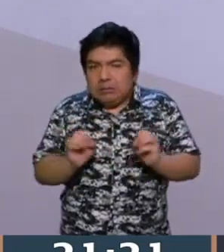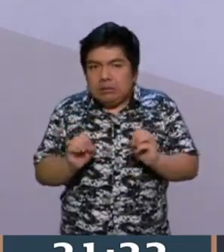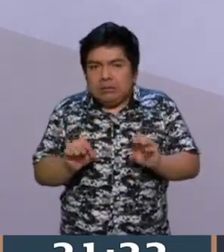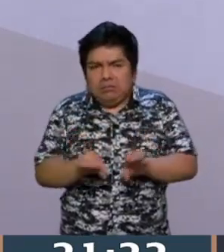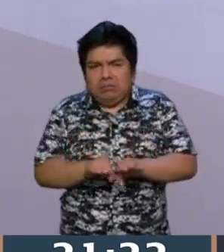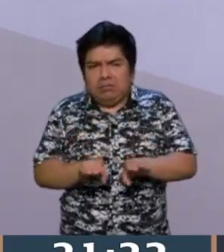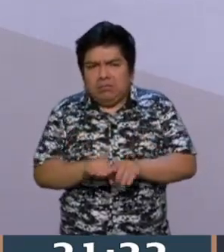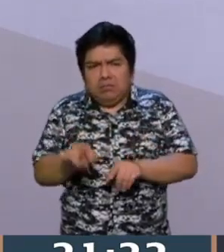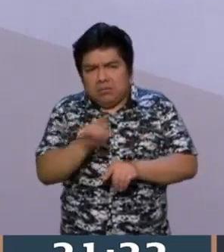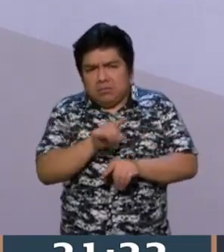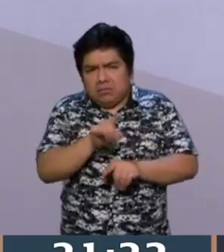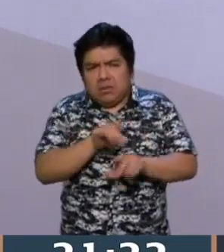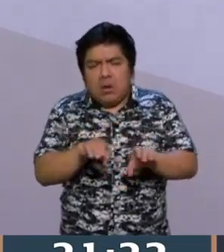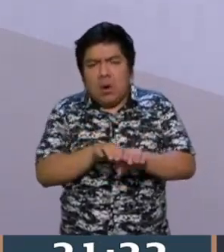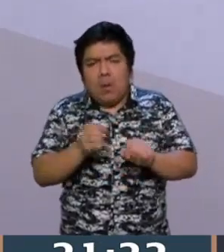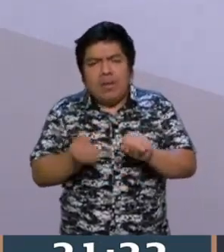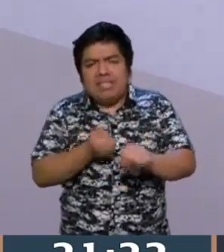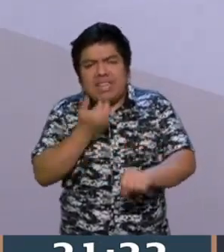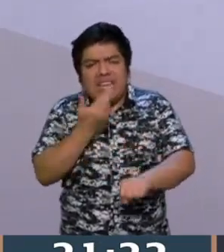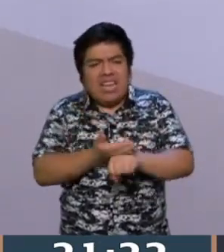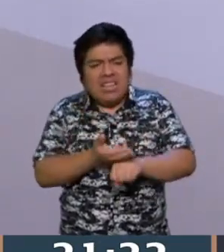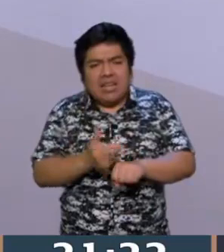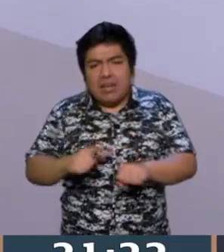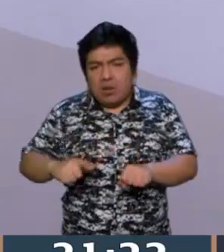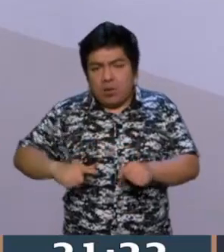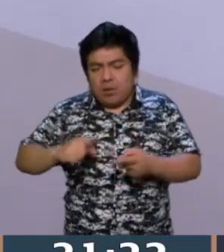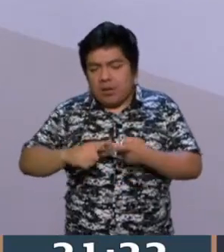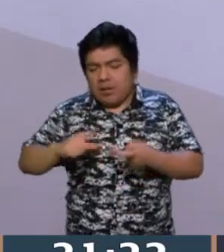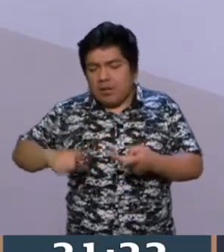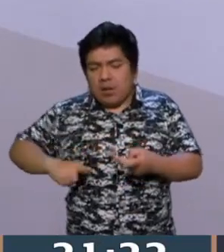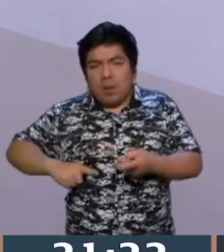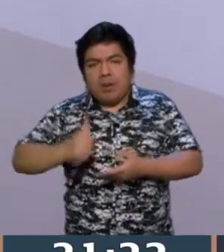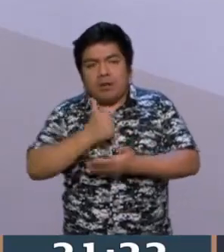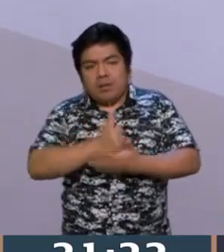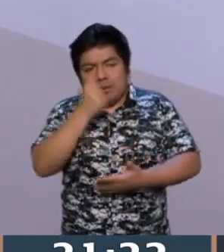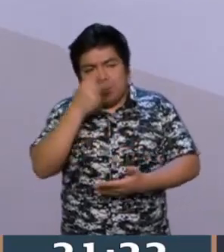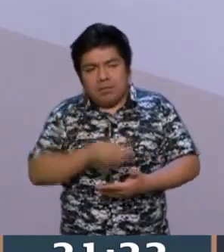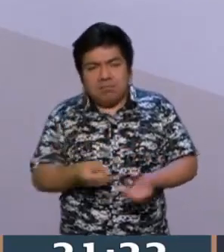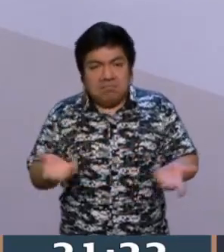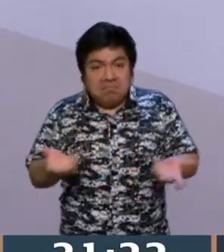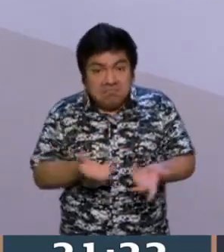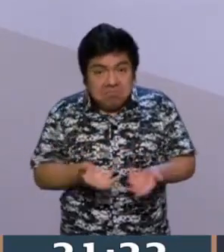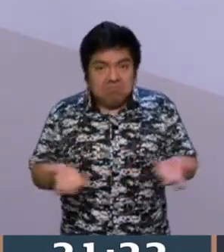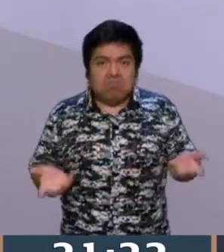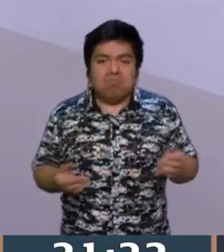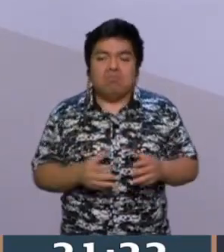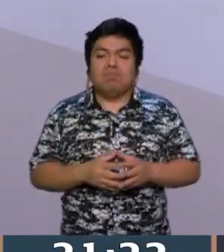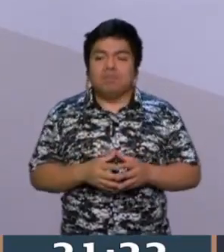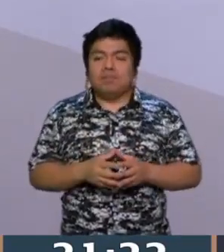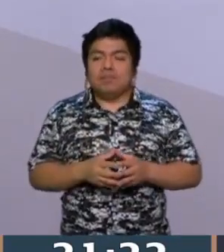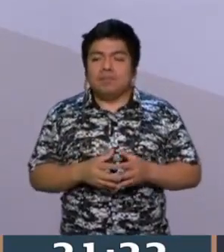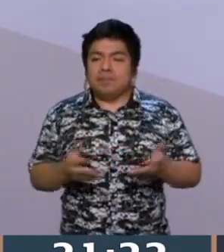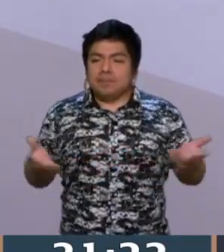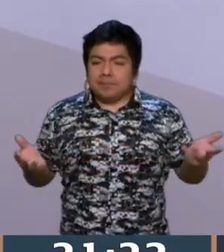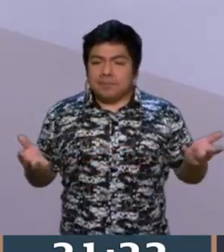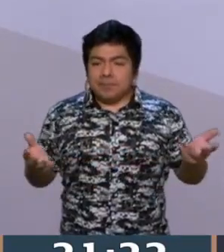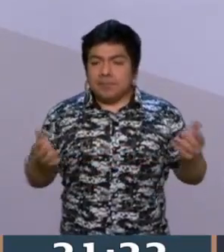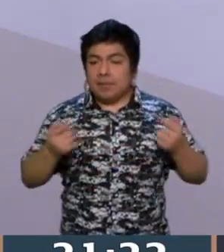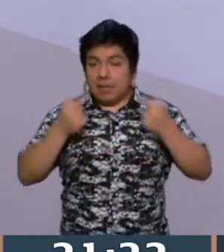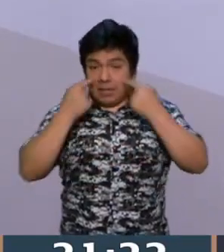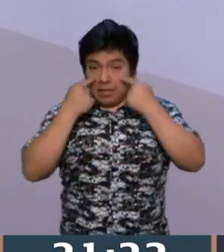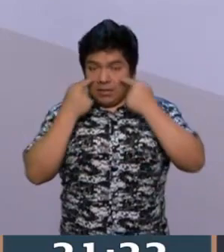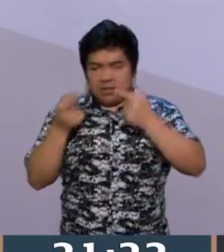la postura que van a tener ustedes desde la Secretaría de Gobierno y desde el Gobierno de la Ciudad de México? Sí, bueno, por supuesto que hay